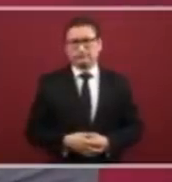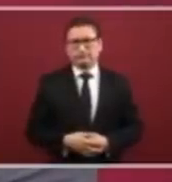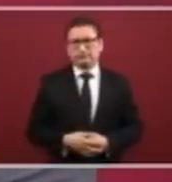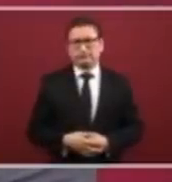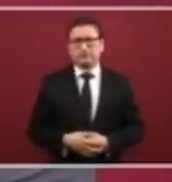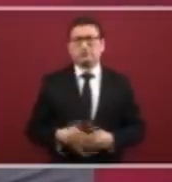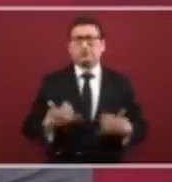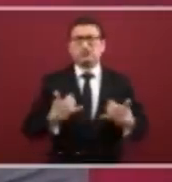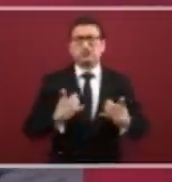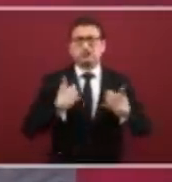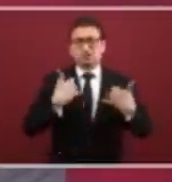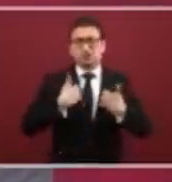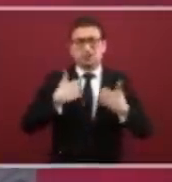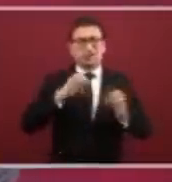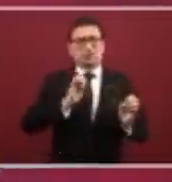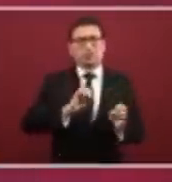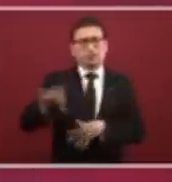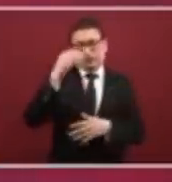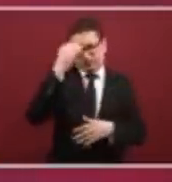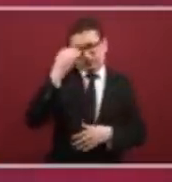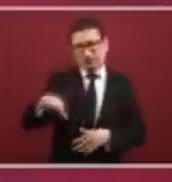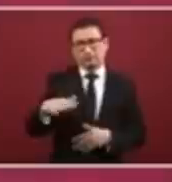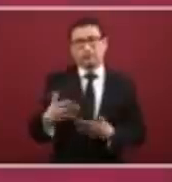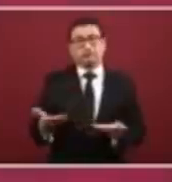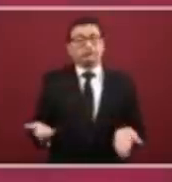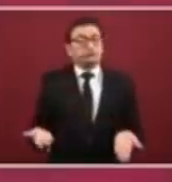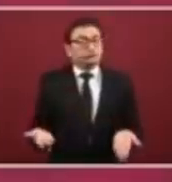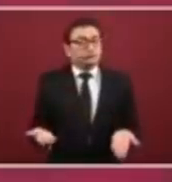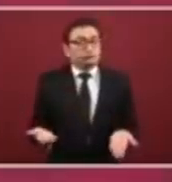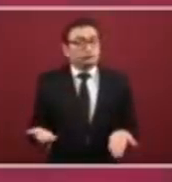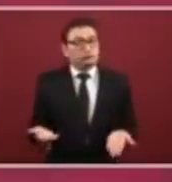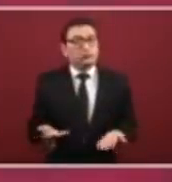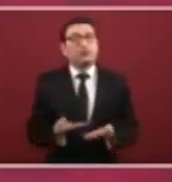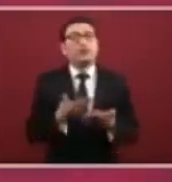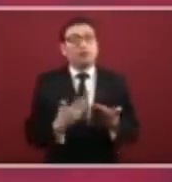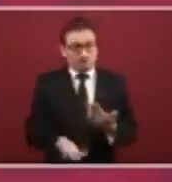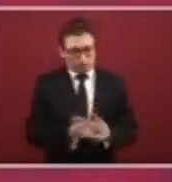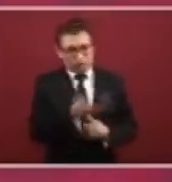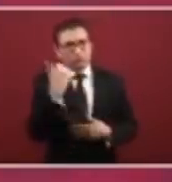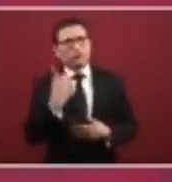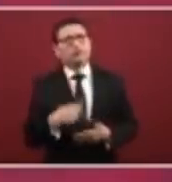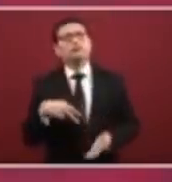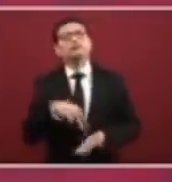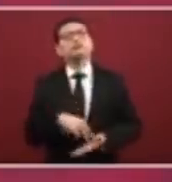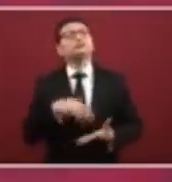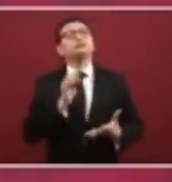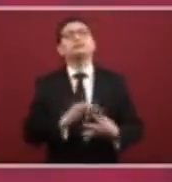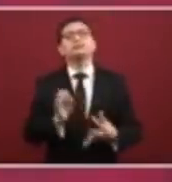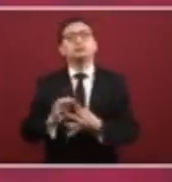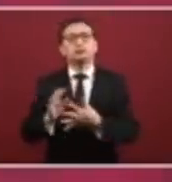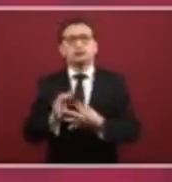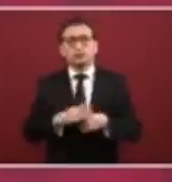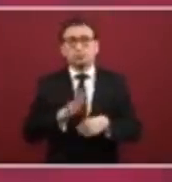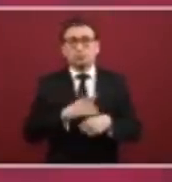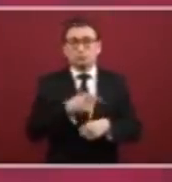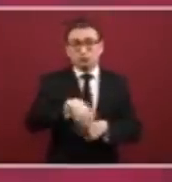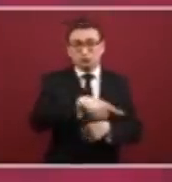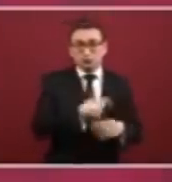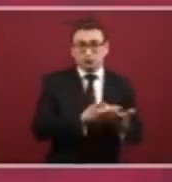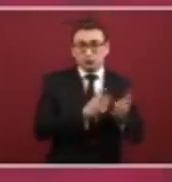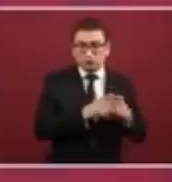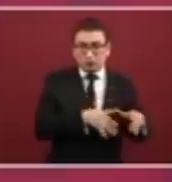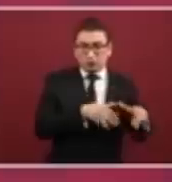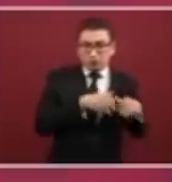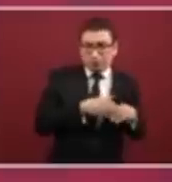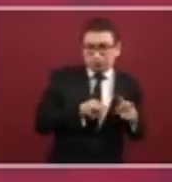Los abandonaron. Ahora que salgan a explicarnos los defensores del modelo neoliberal,